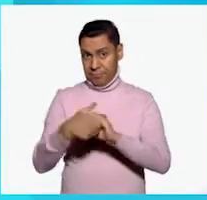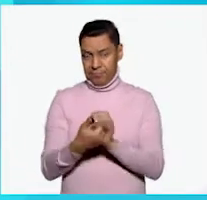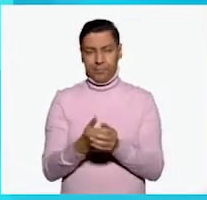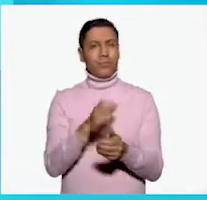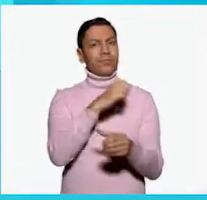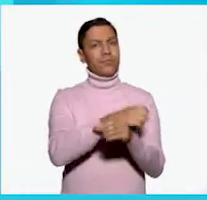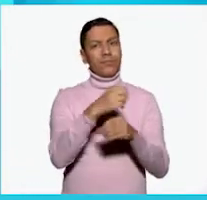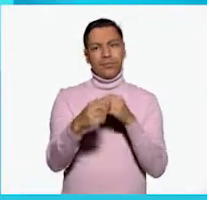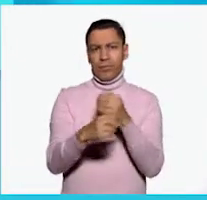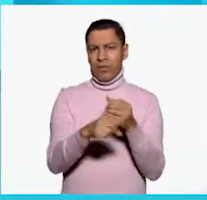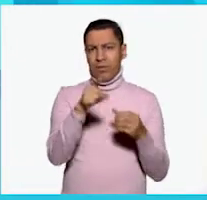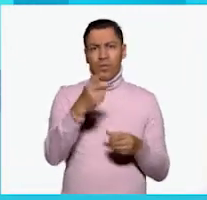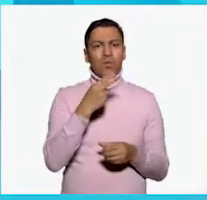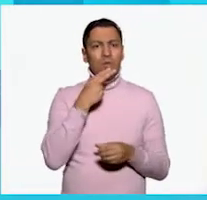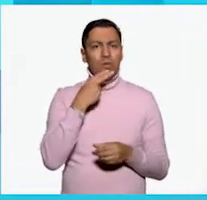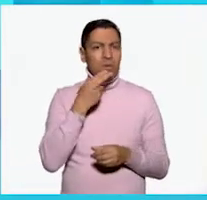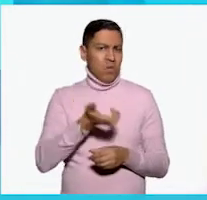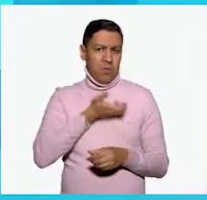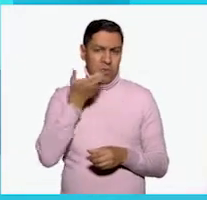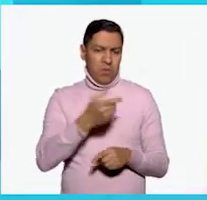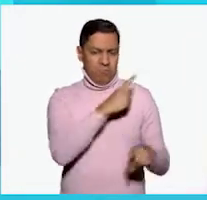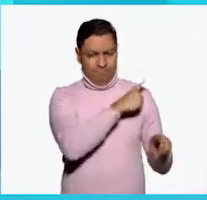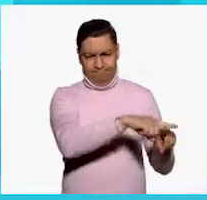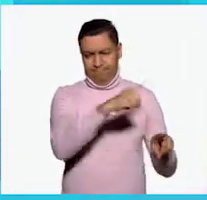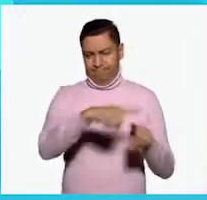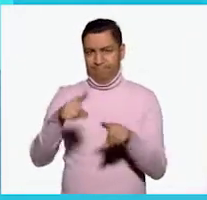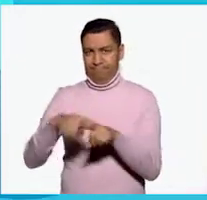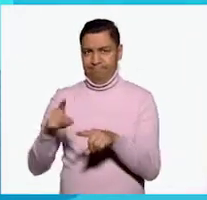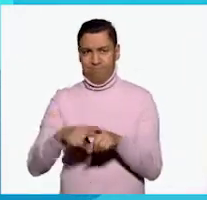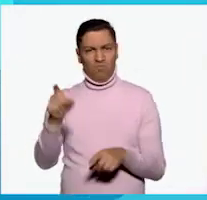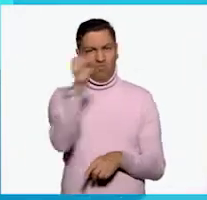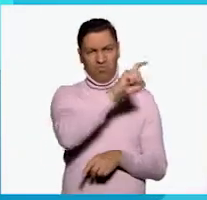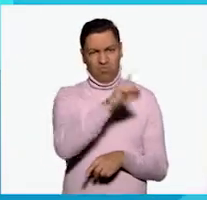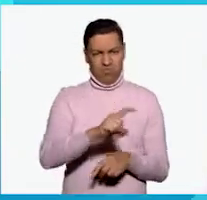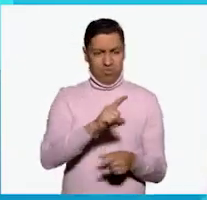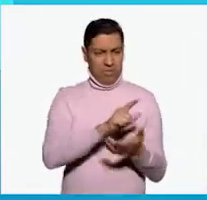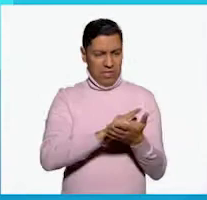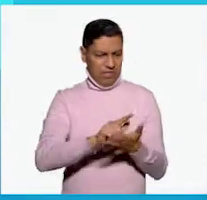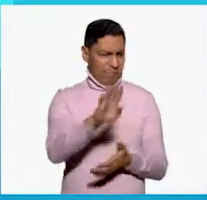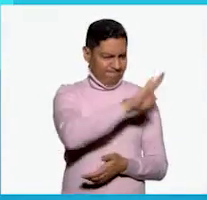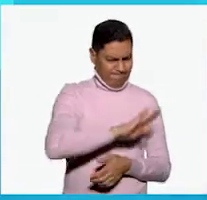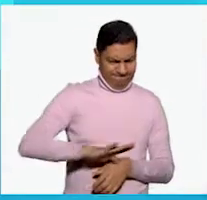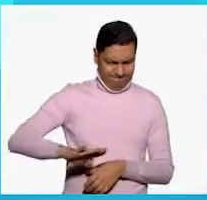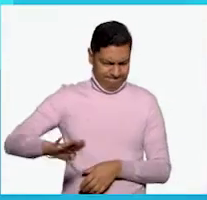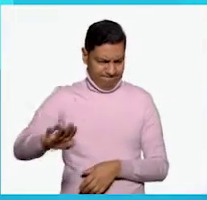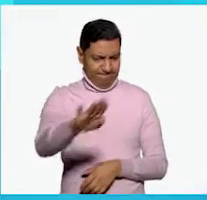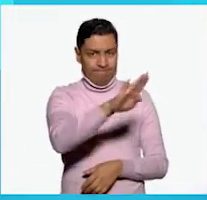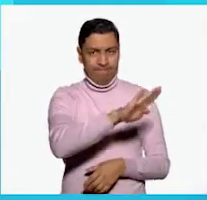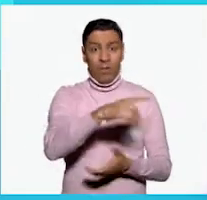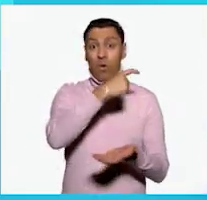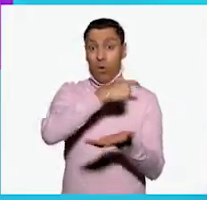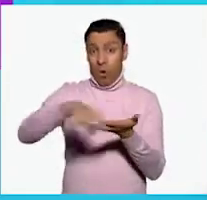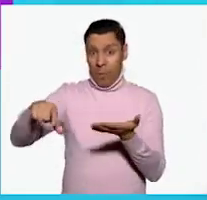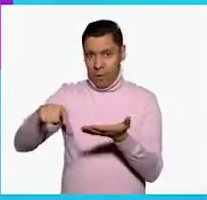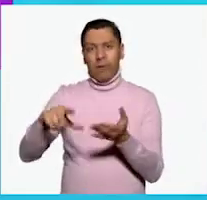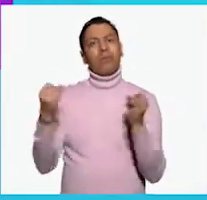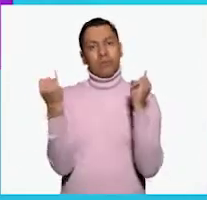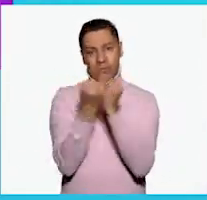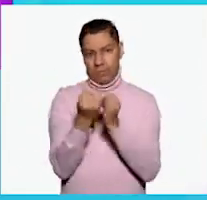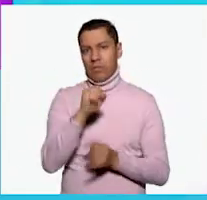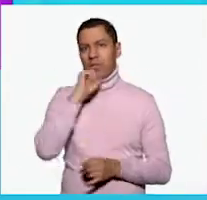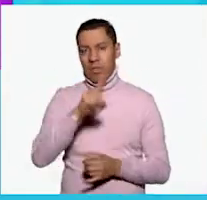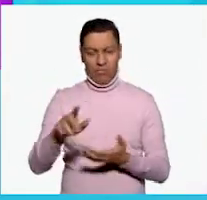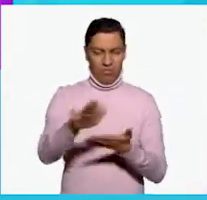Desinfecta las superficies de los objetos que más utilizas. También las cosas que compres en la tienda o en el supermercado.